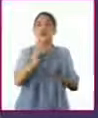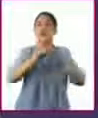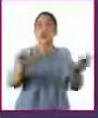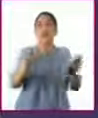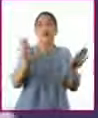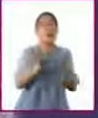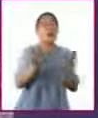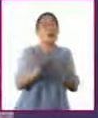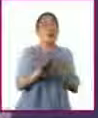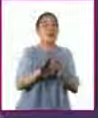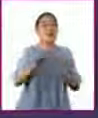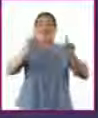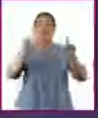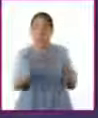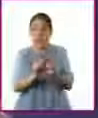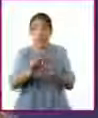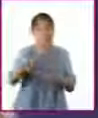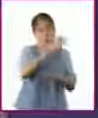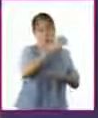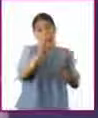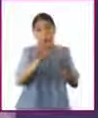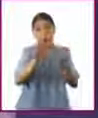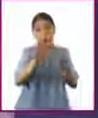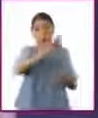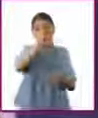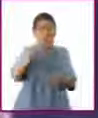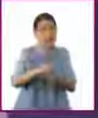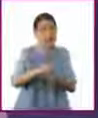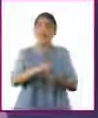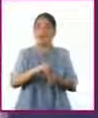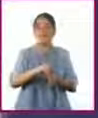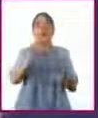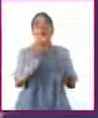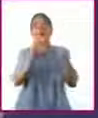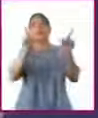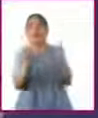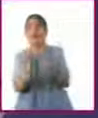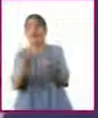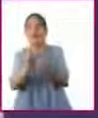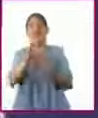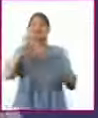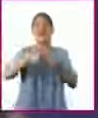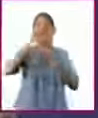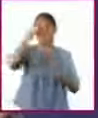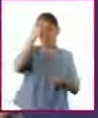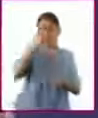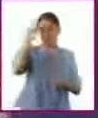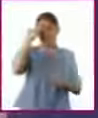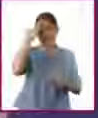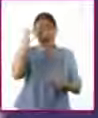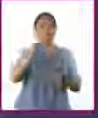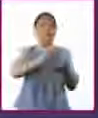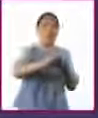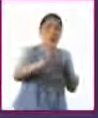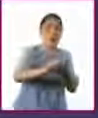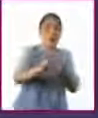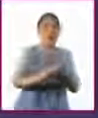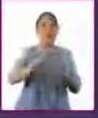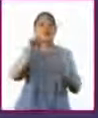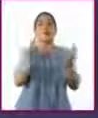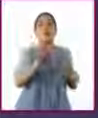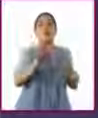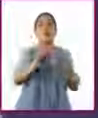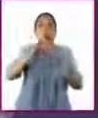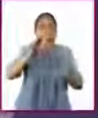sesgada, solo contiene una parte. Depende del punto de vista o intereses del que la hizo y que nos estamos perdiendo la oportunidad de leer la